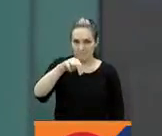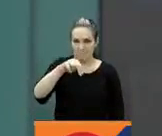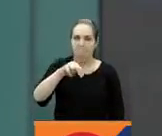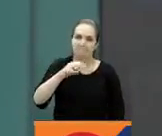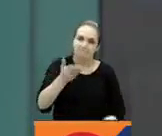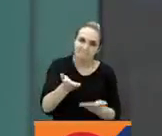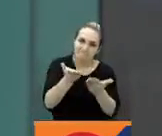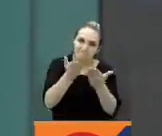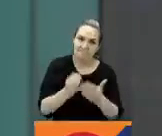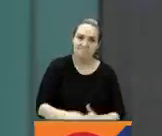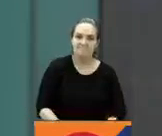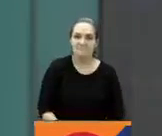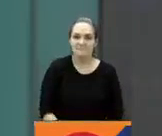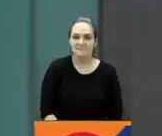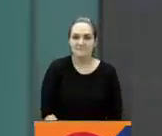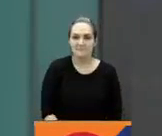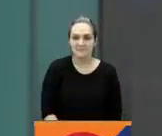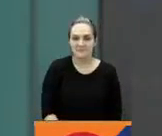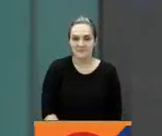Sebastián.